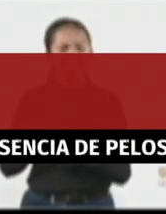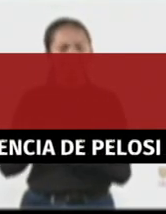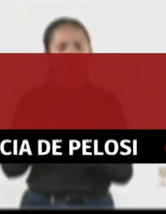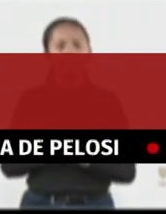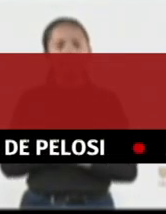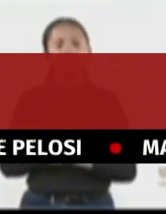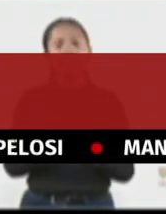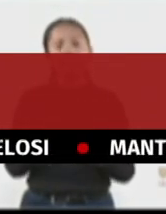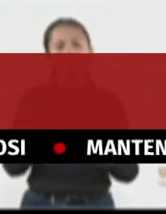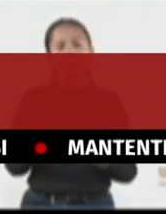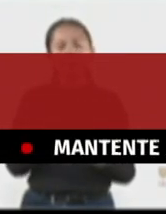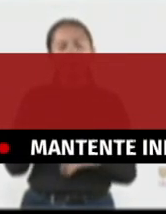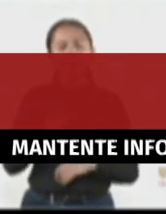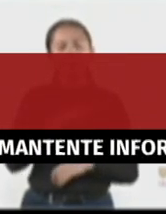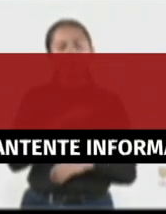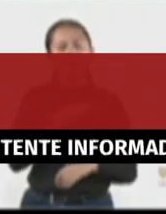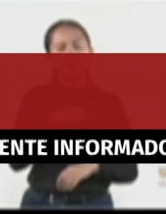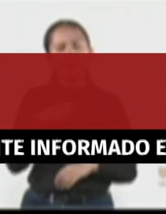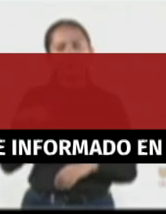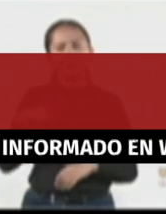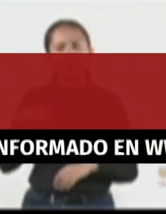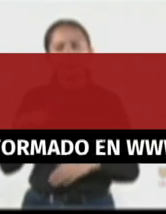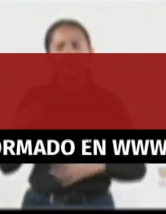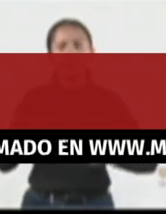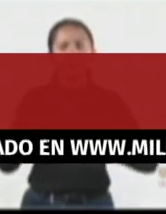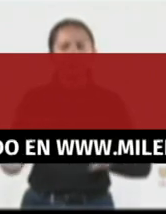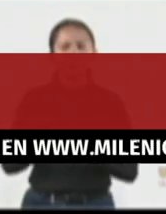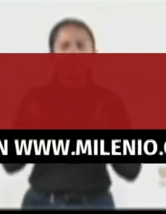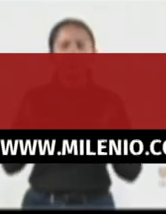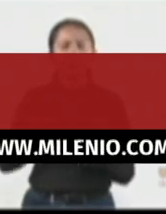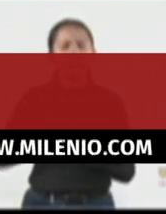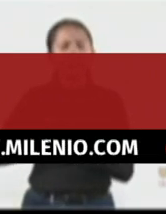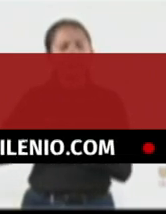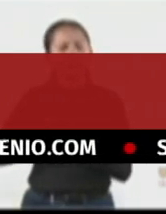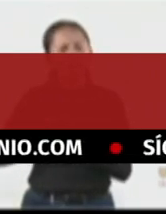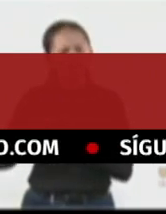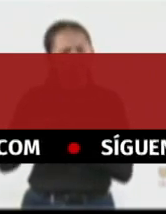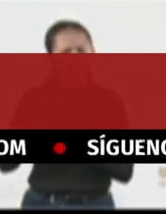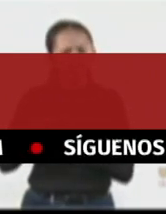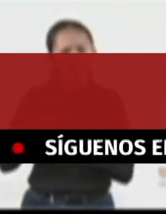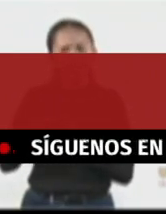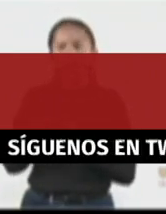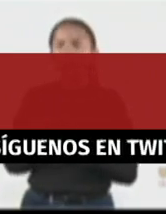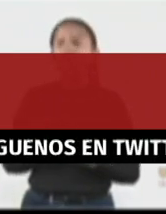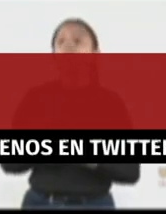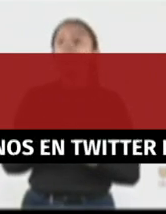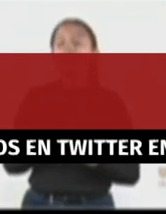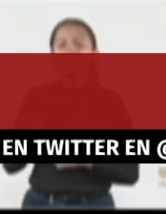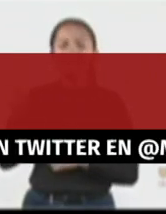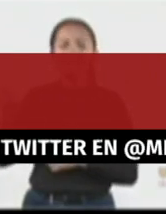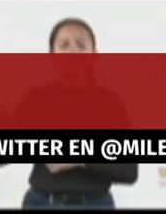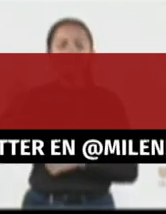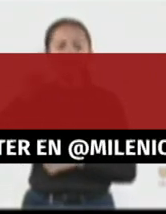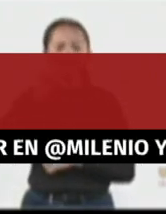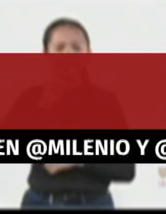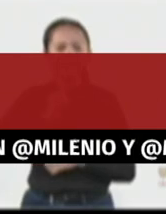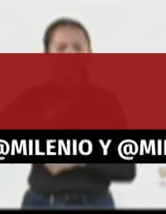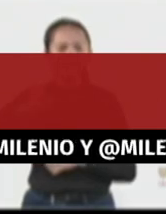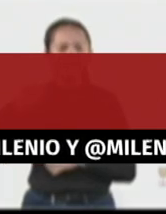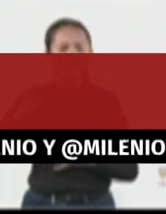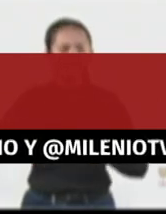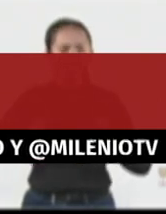que no hay nada más esperanzador, más motivador, más inspirador que escuchar a una joven